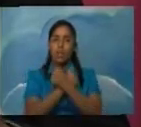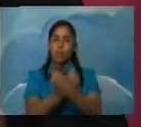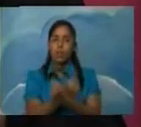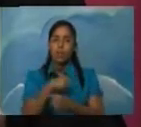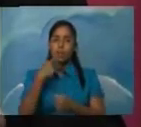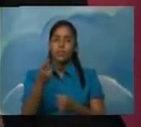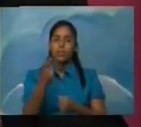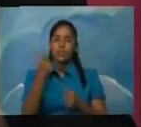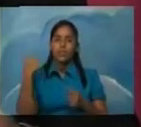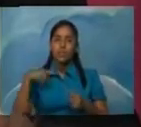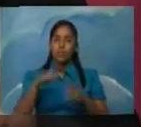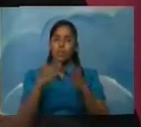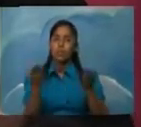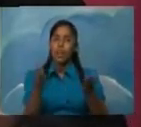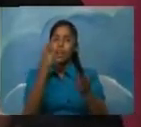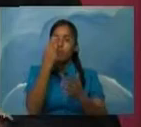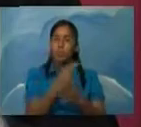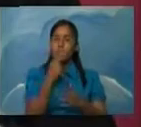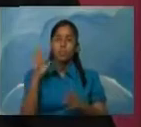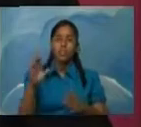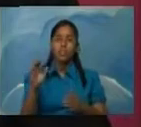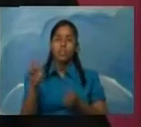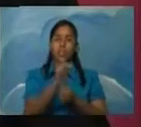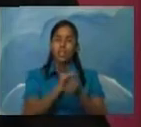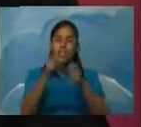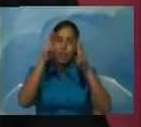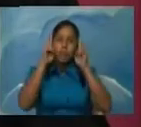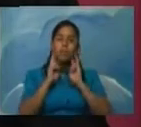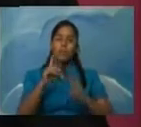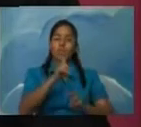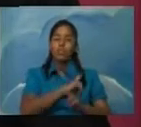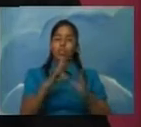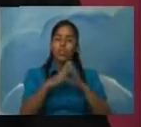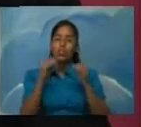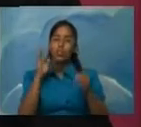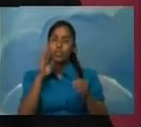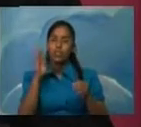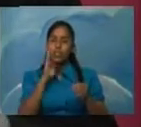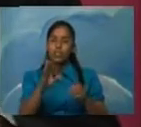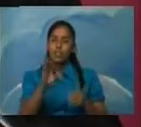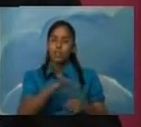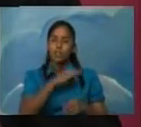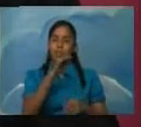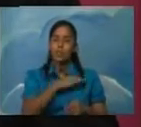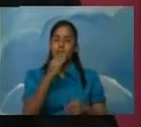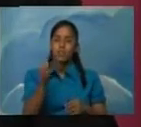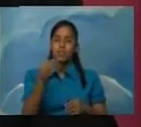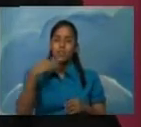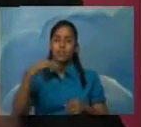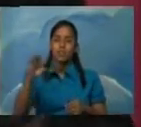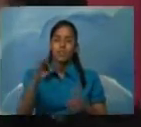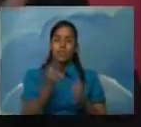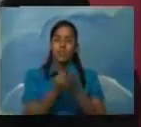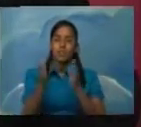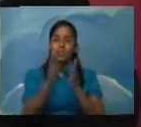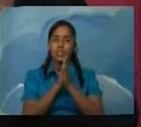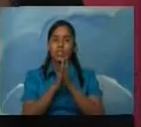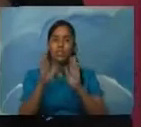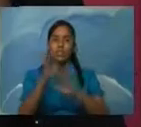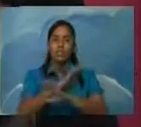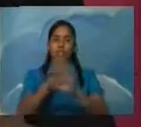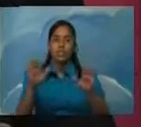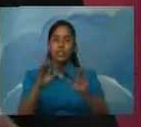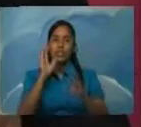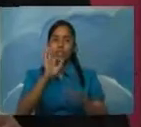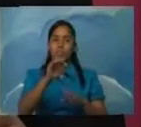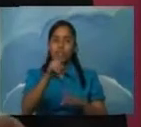que tenemos tales promesas, limpiémonos de toda contaminación de carne y de espíritu, perfeccionando la santidad en el temor de Dios. Así